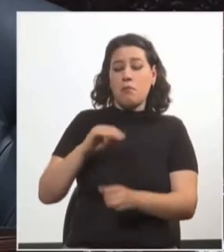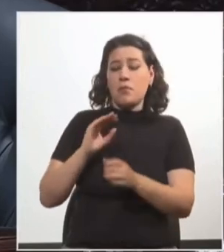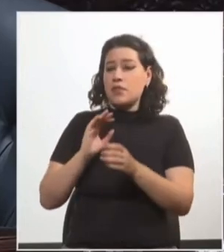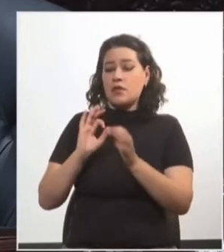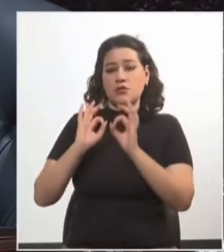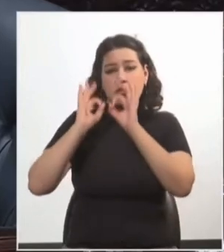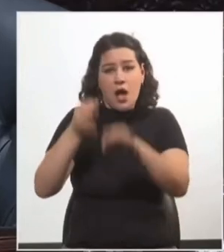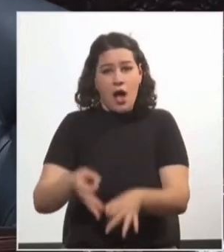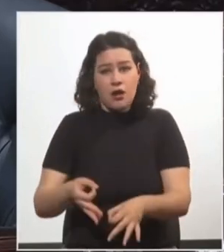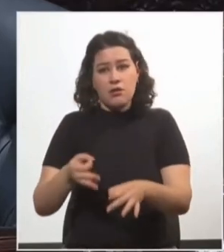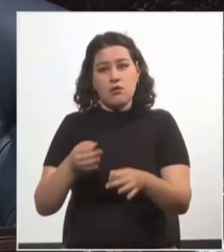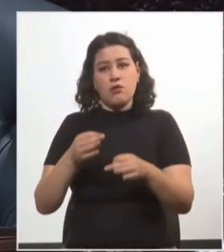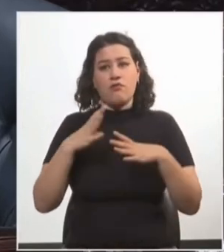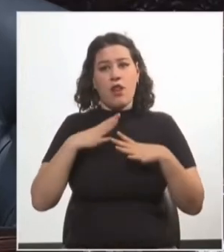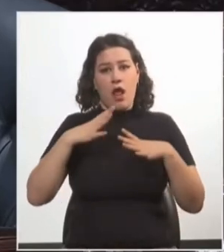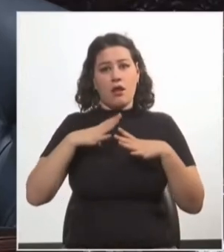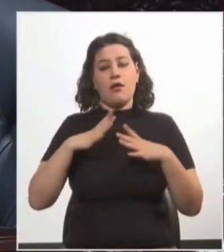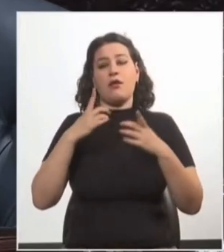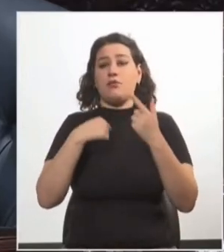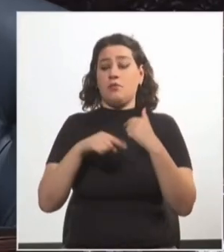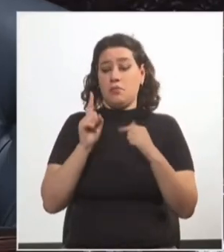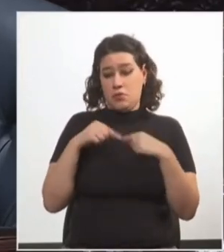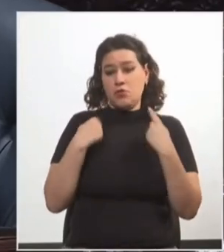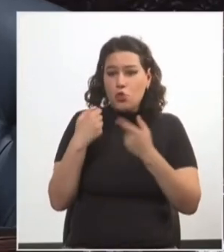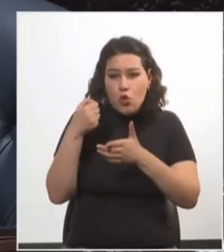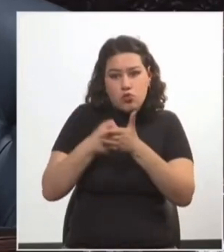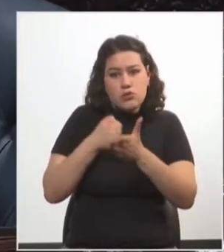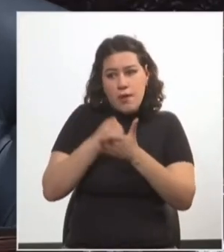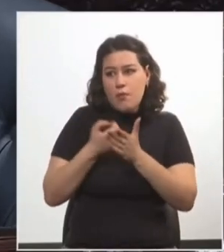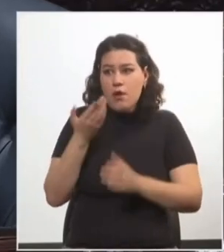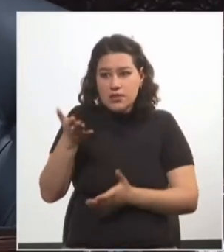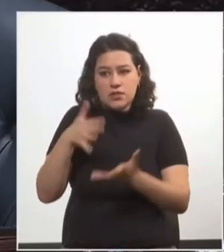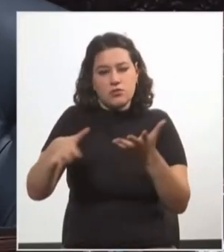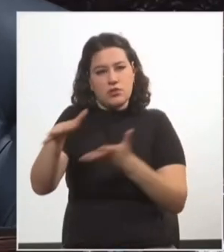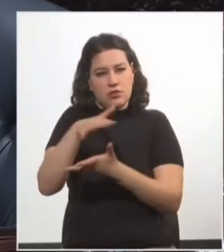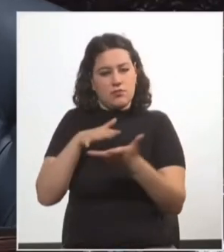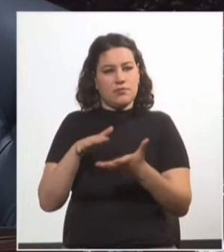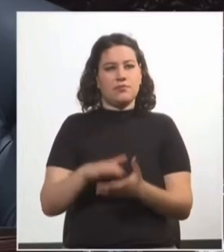chance de jubilarse. Y también lo reivindicamos.